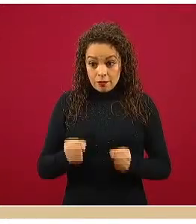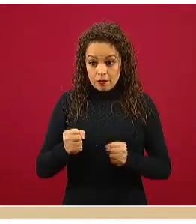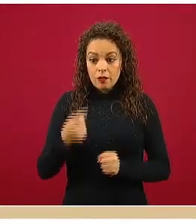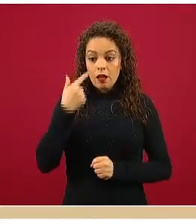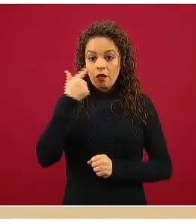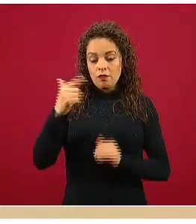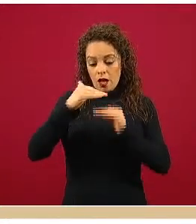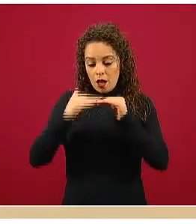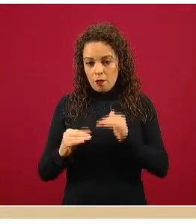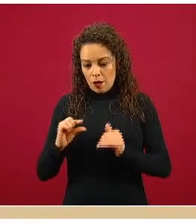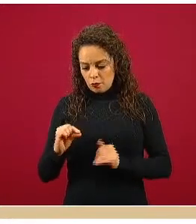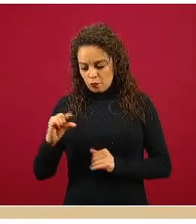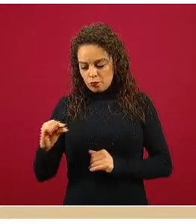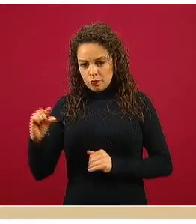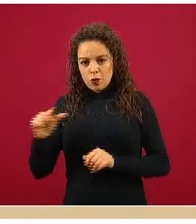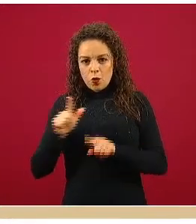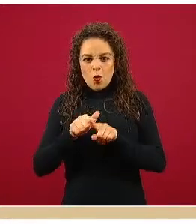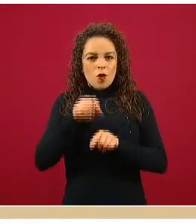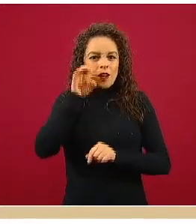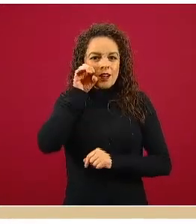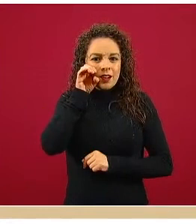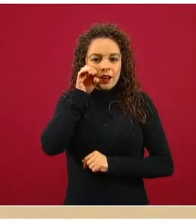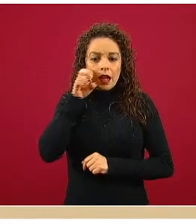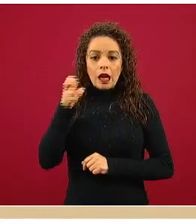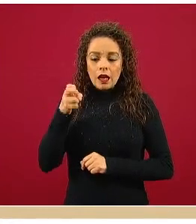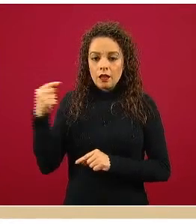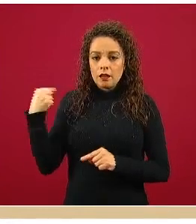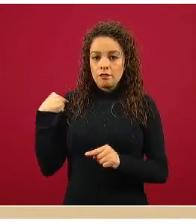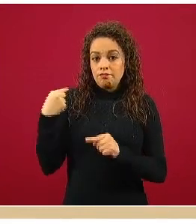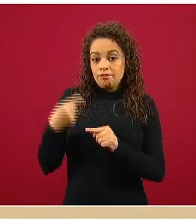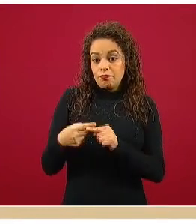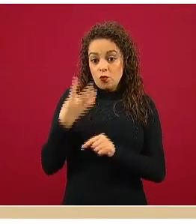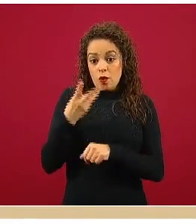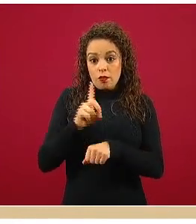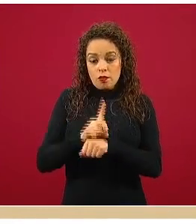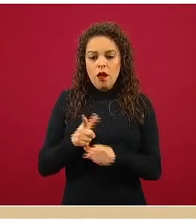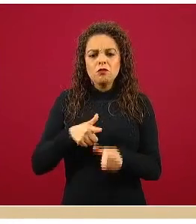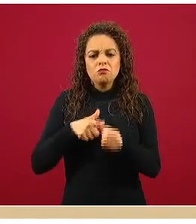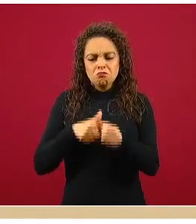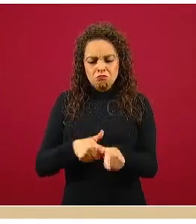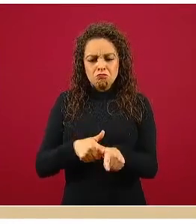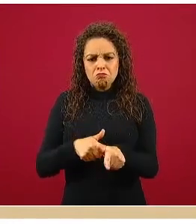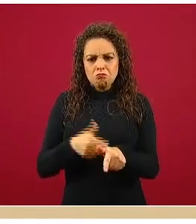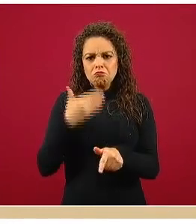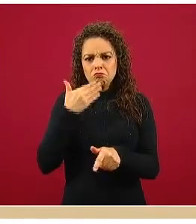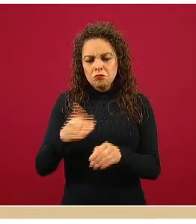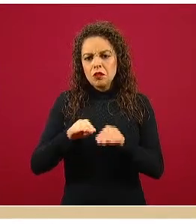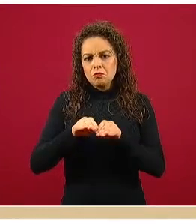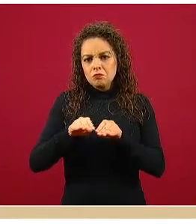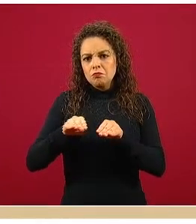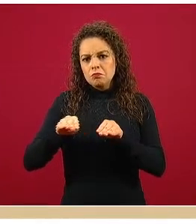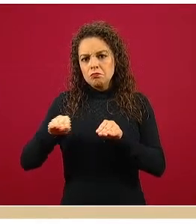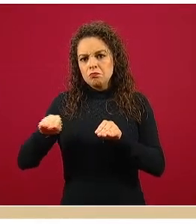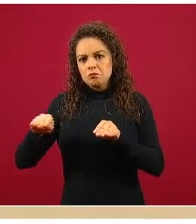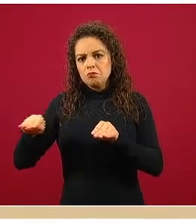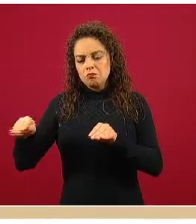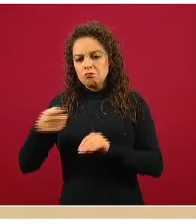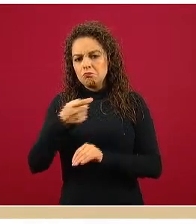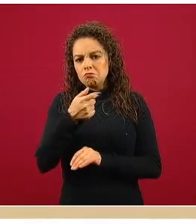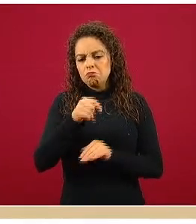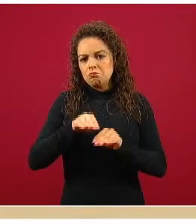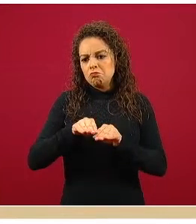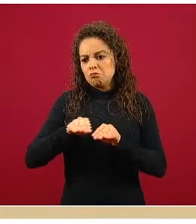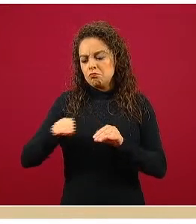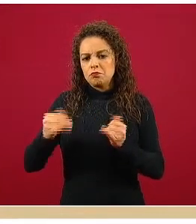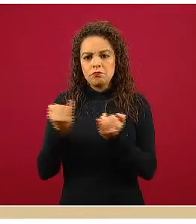que son las barras naranjas. Prácticamente los últimos 4 días ha mantenido una tendencia, digamos, similar, que ha fluctuado